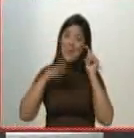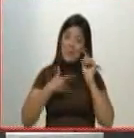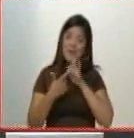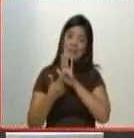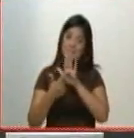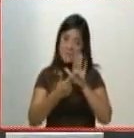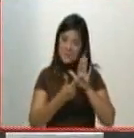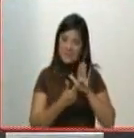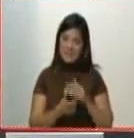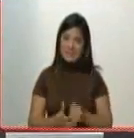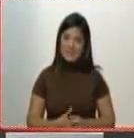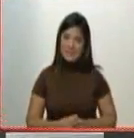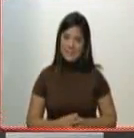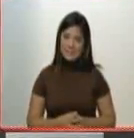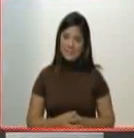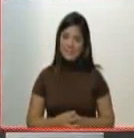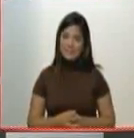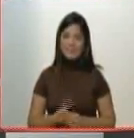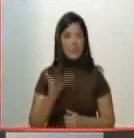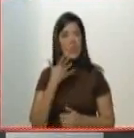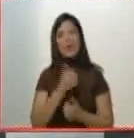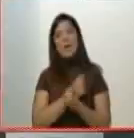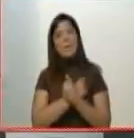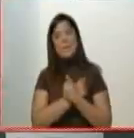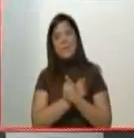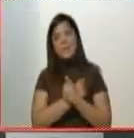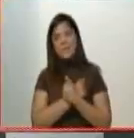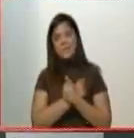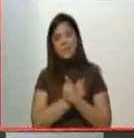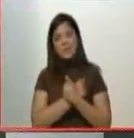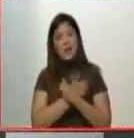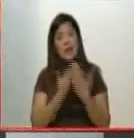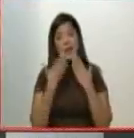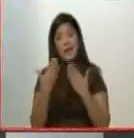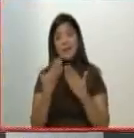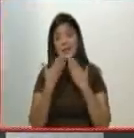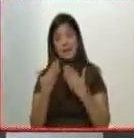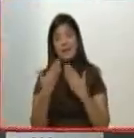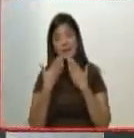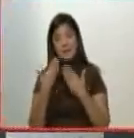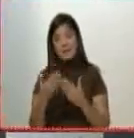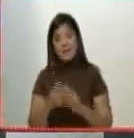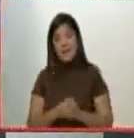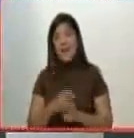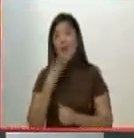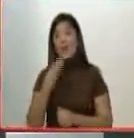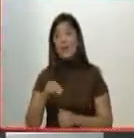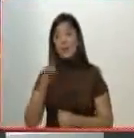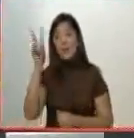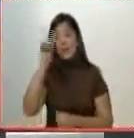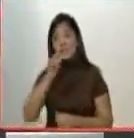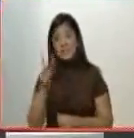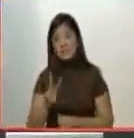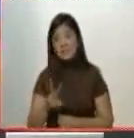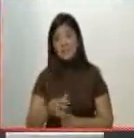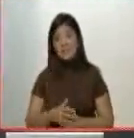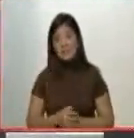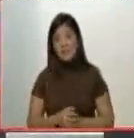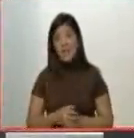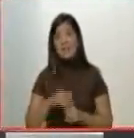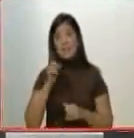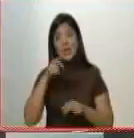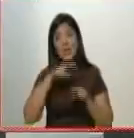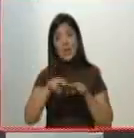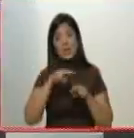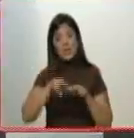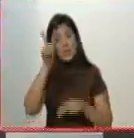demostrarles todo el afecto, toda la gratitud que tiene la juventud venezolana, que tiene los niños